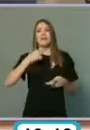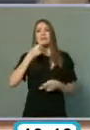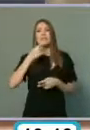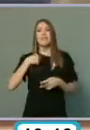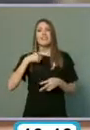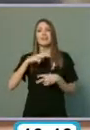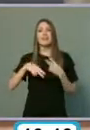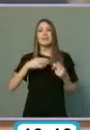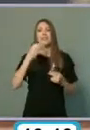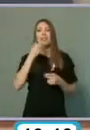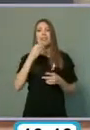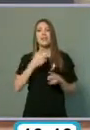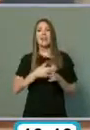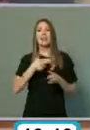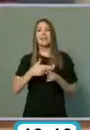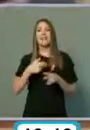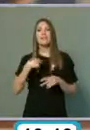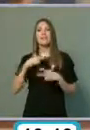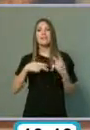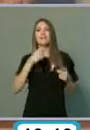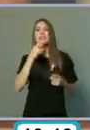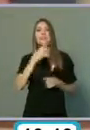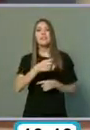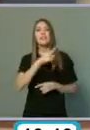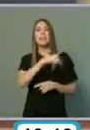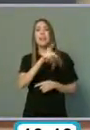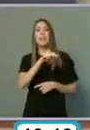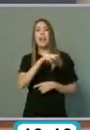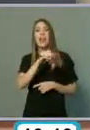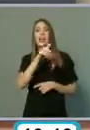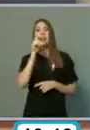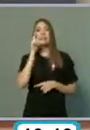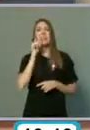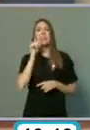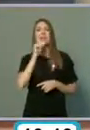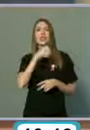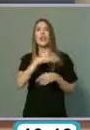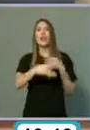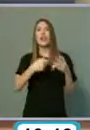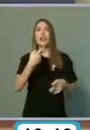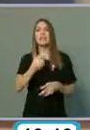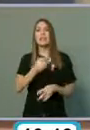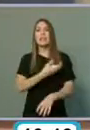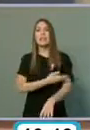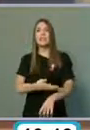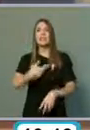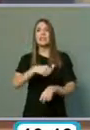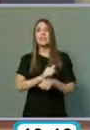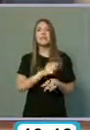de cabeza. Daniel se ha llevado la comida toda la semana. Toda la semana se ha llevado la